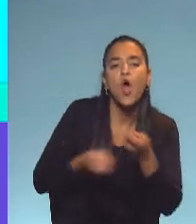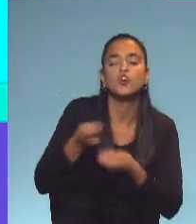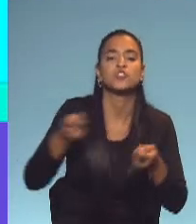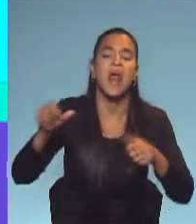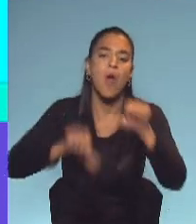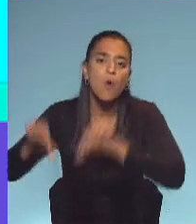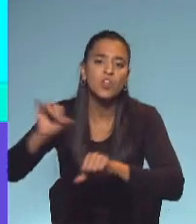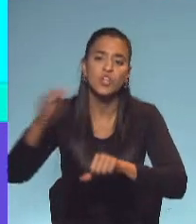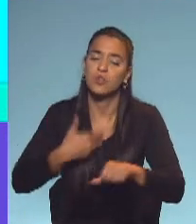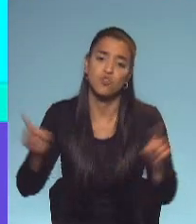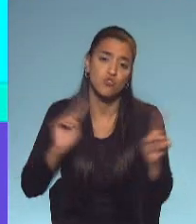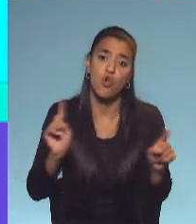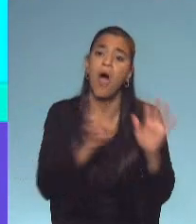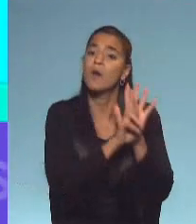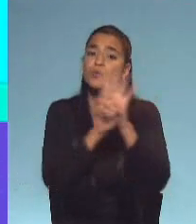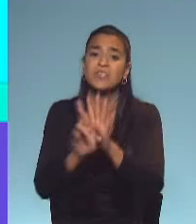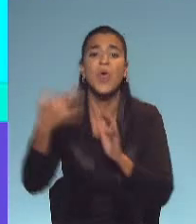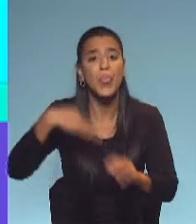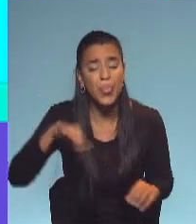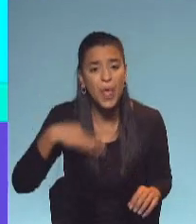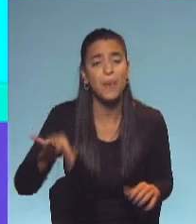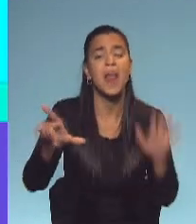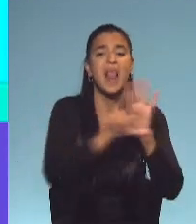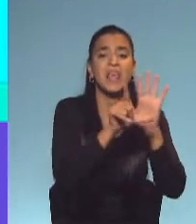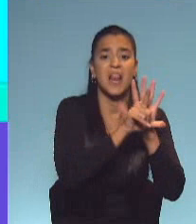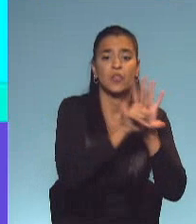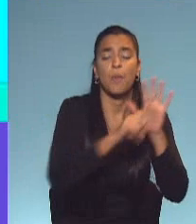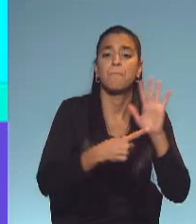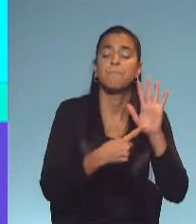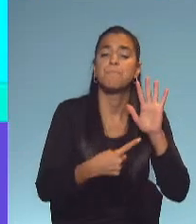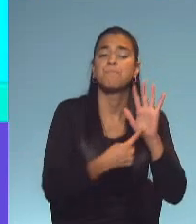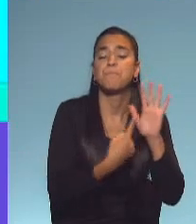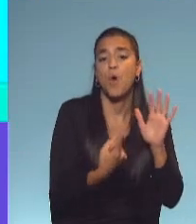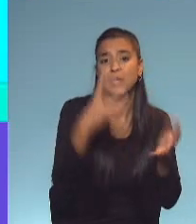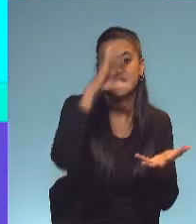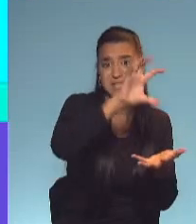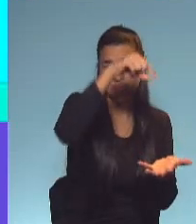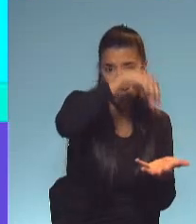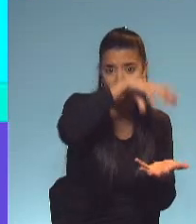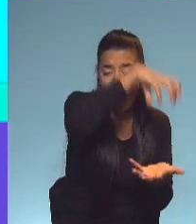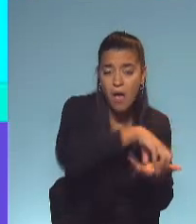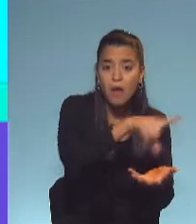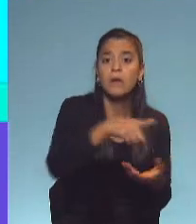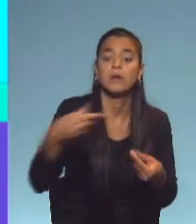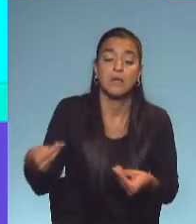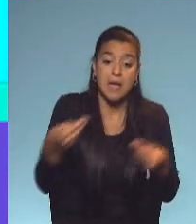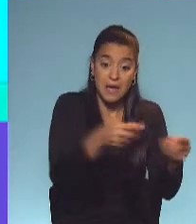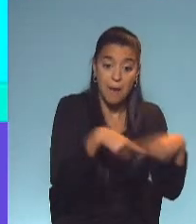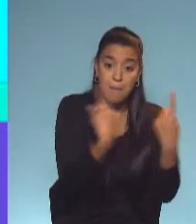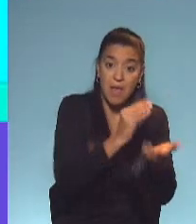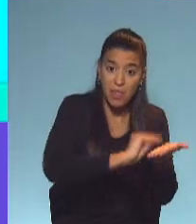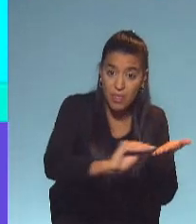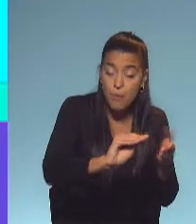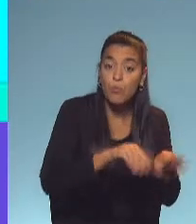con estados si no es con la autorización de la legislatura de la provincia de Buenos Aires. Ingresó este proyecto por la Cámara de Diputados.